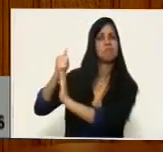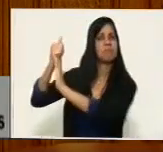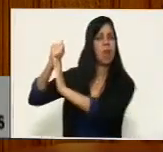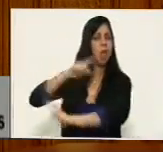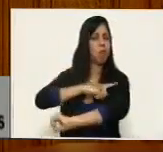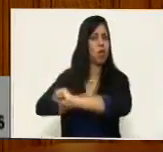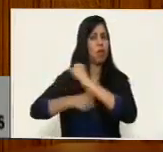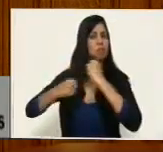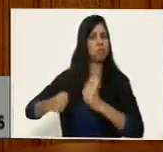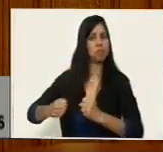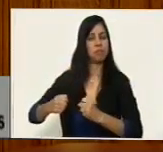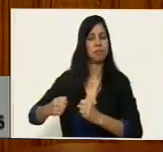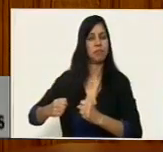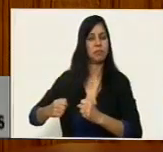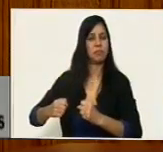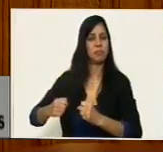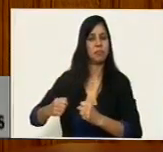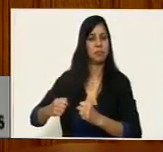pues, la,